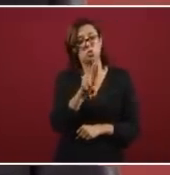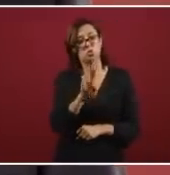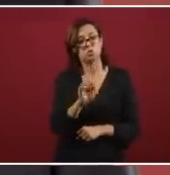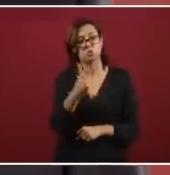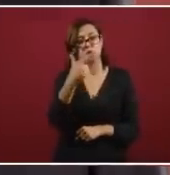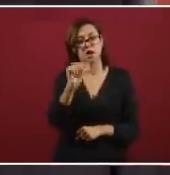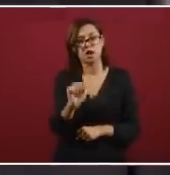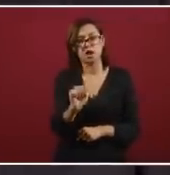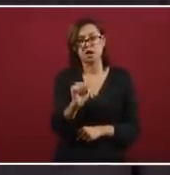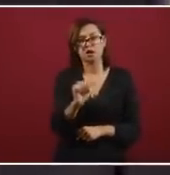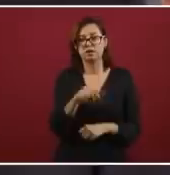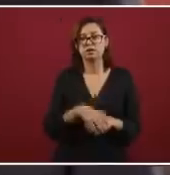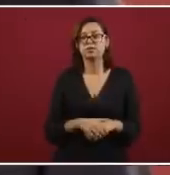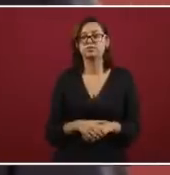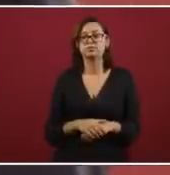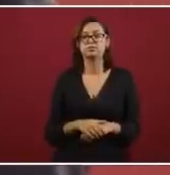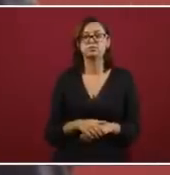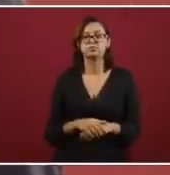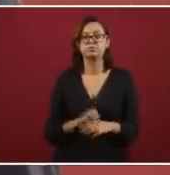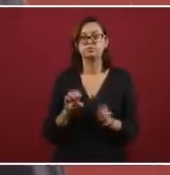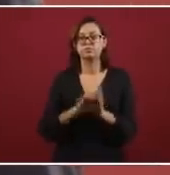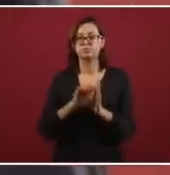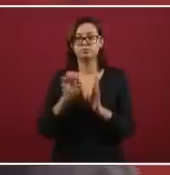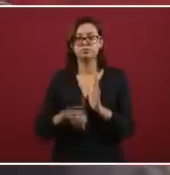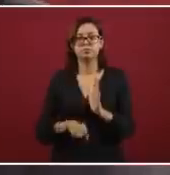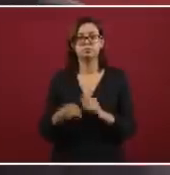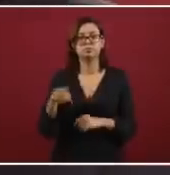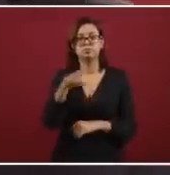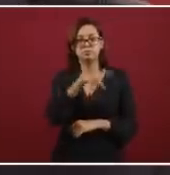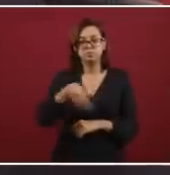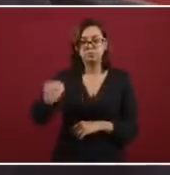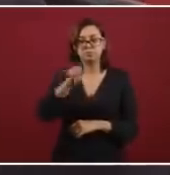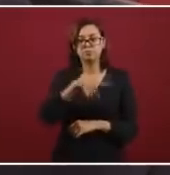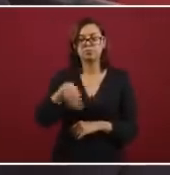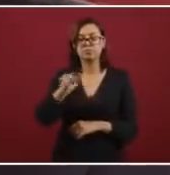Ellos, por ejemplo, tienen que dejar